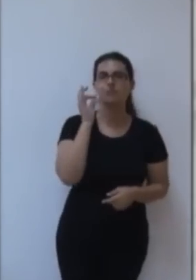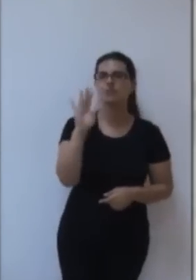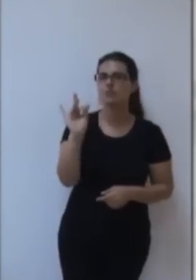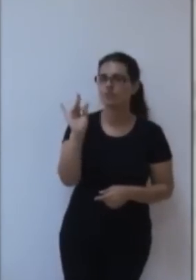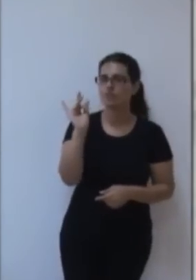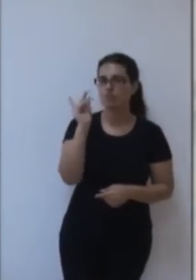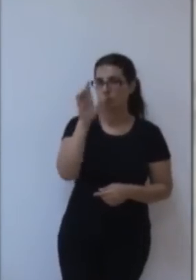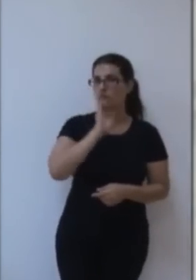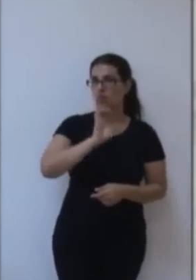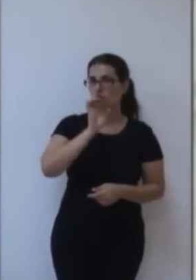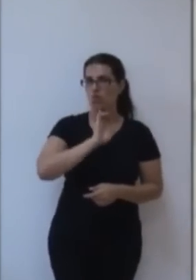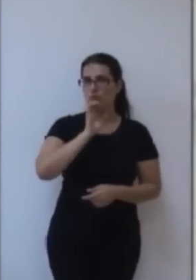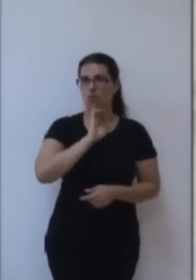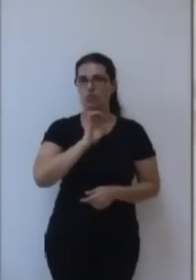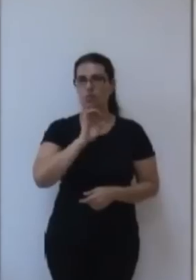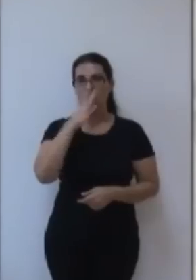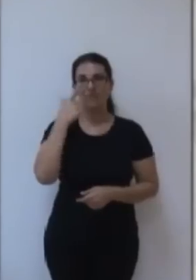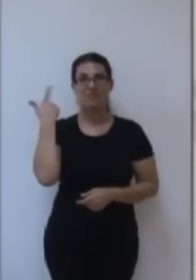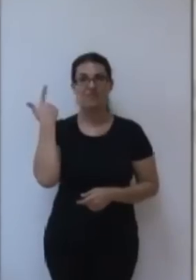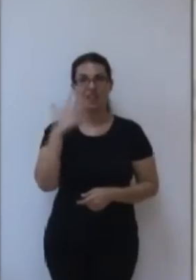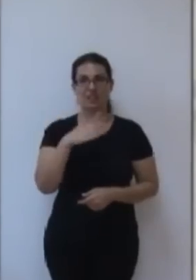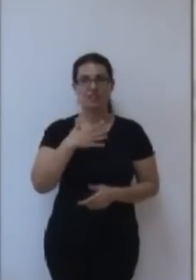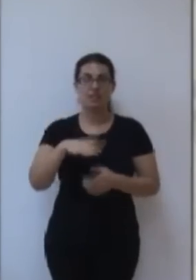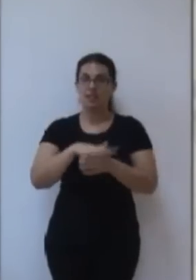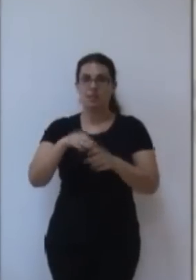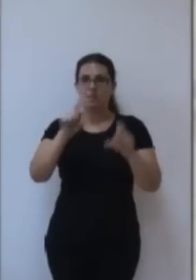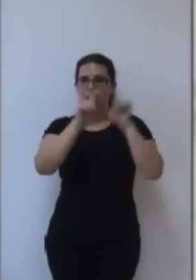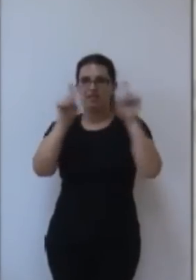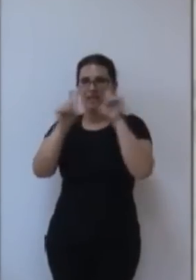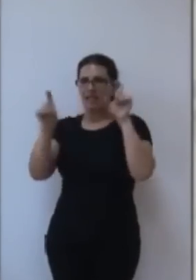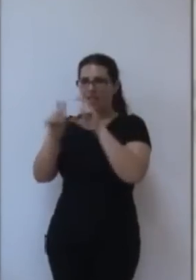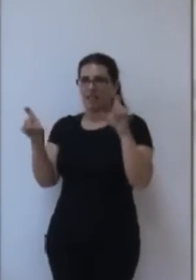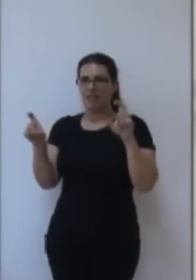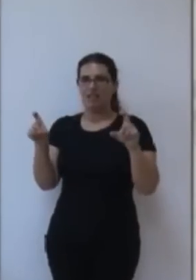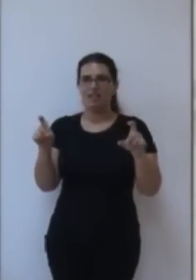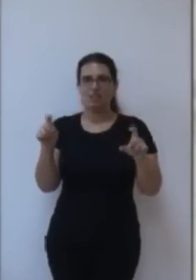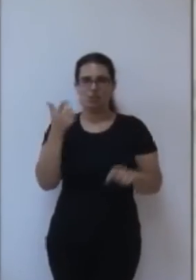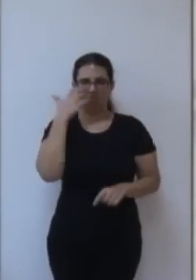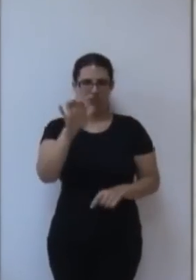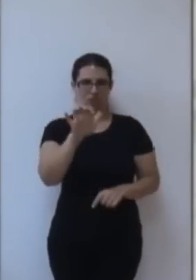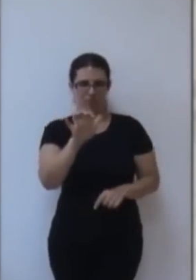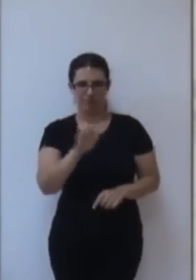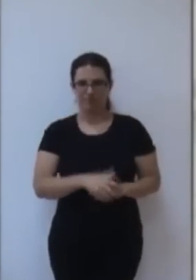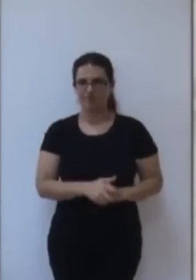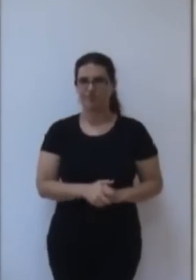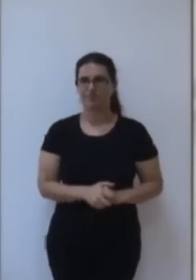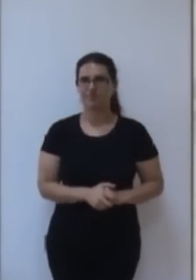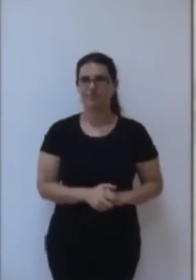curiosamente, desde ahí, fíjate, el mundo empresarial es una cosa muy, muy extraña.